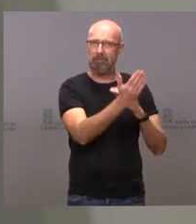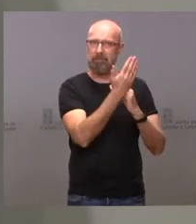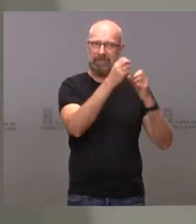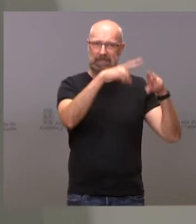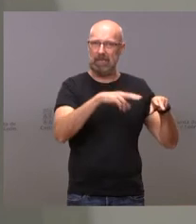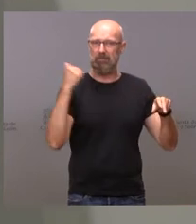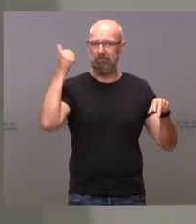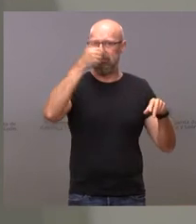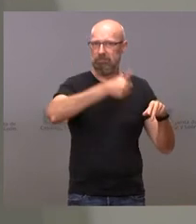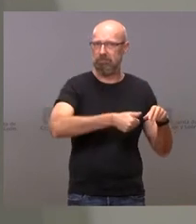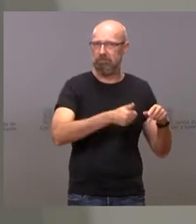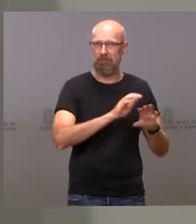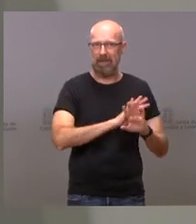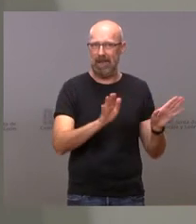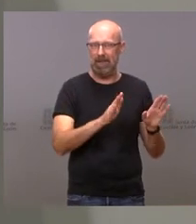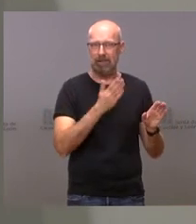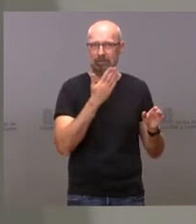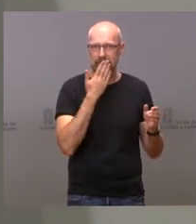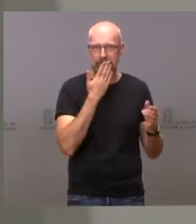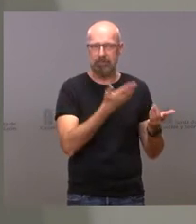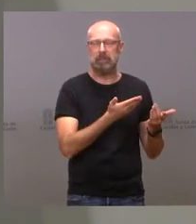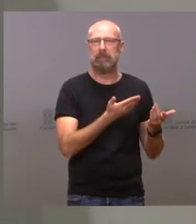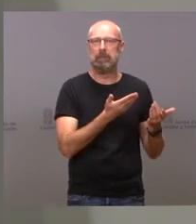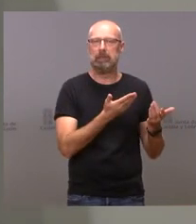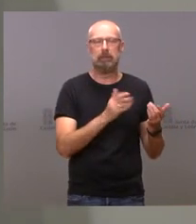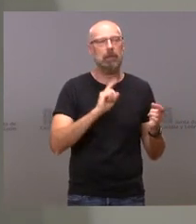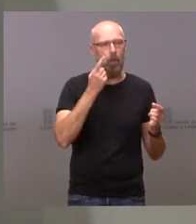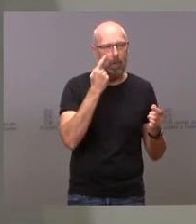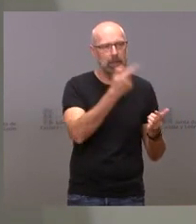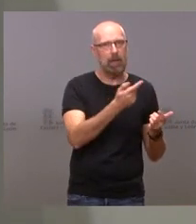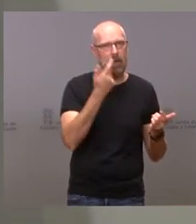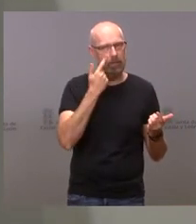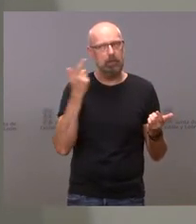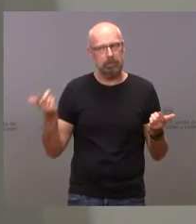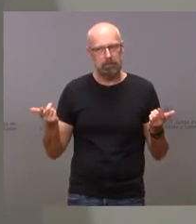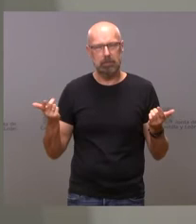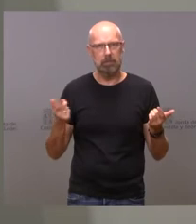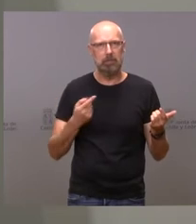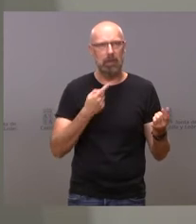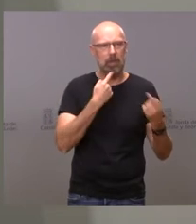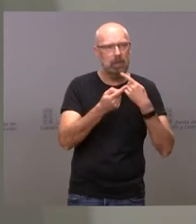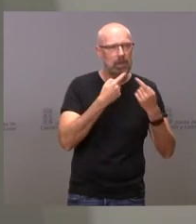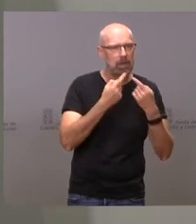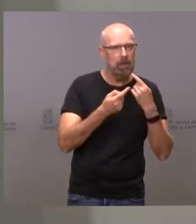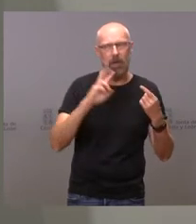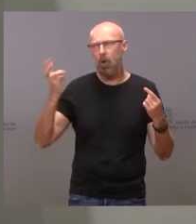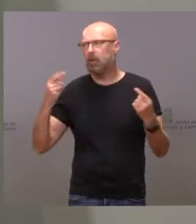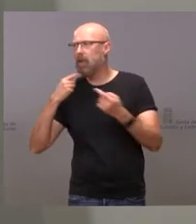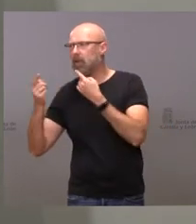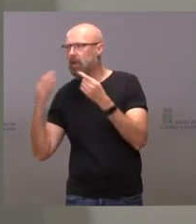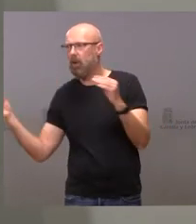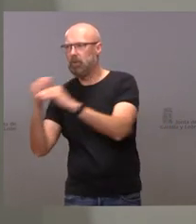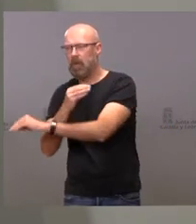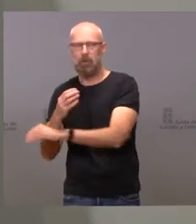este problema, se den cuenta de que no se puede decir una cosa en un sitio y otra cosa en